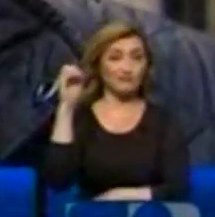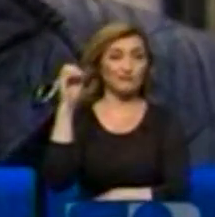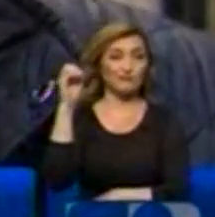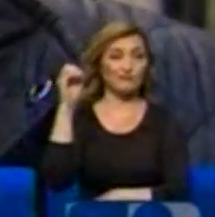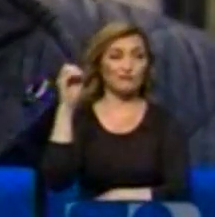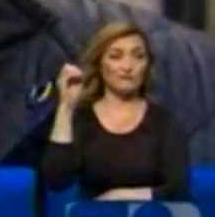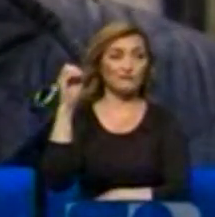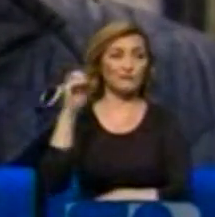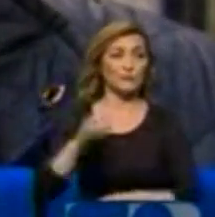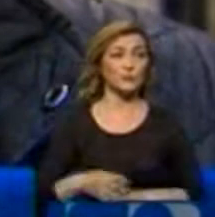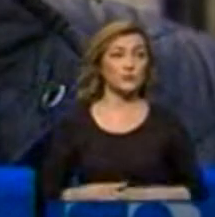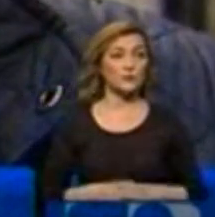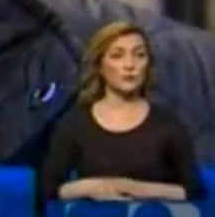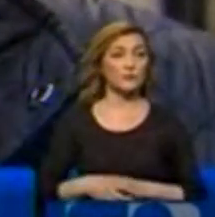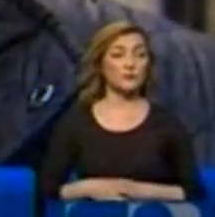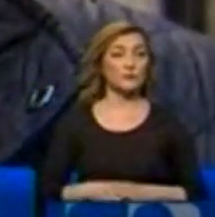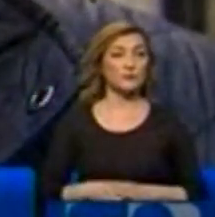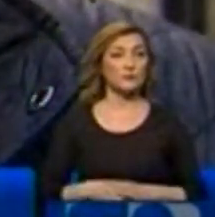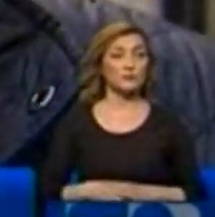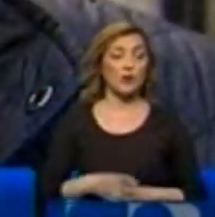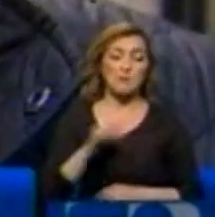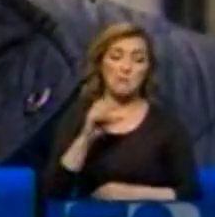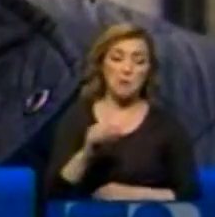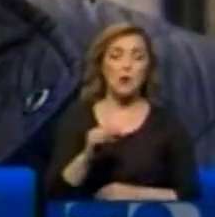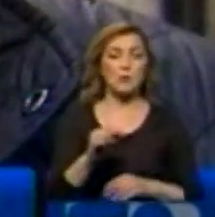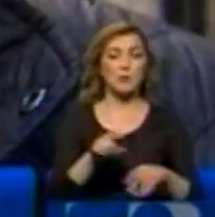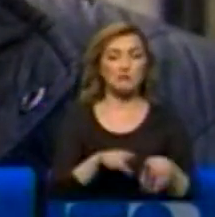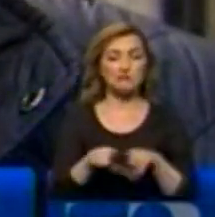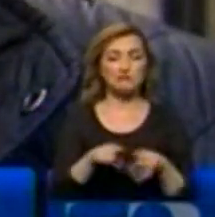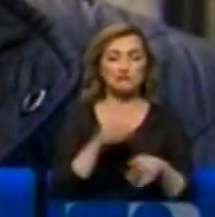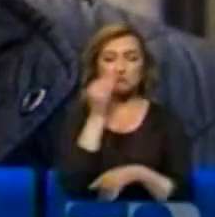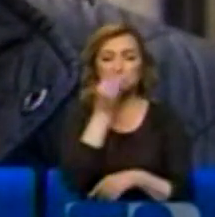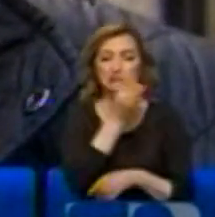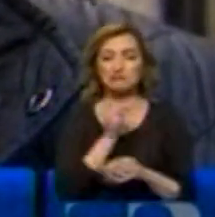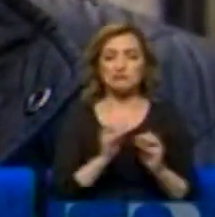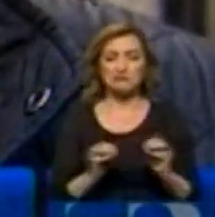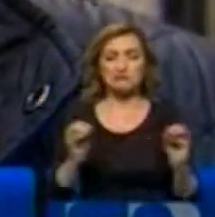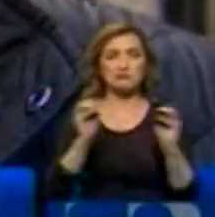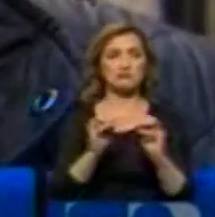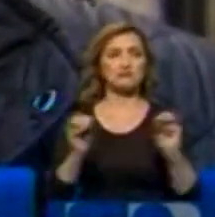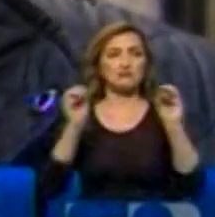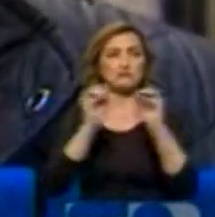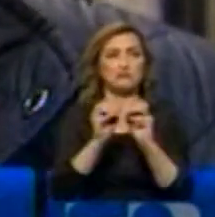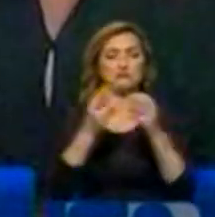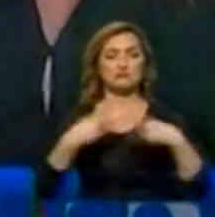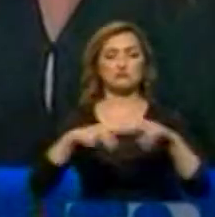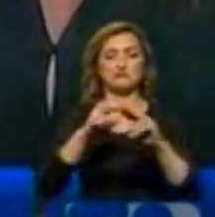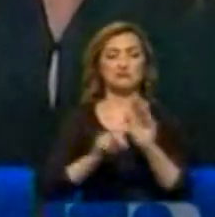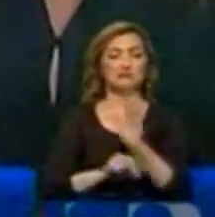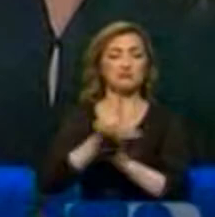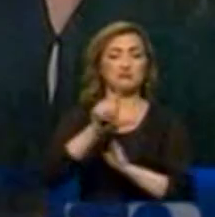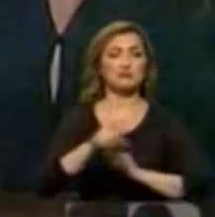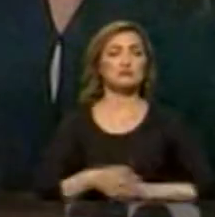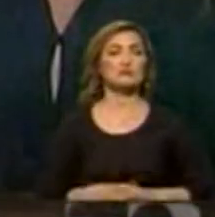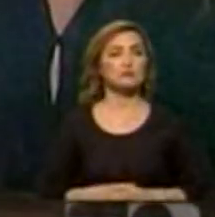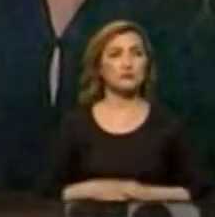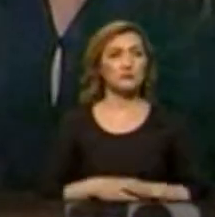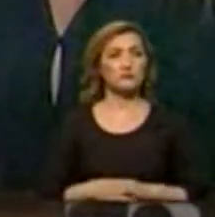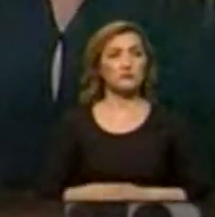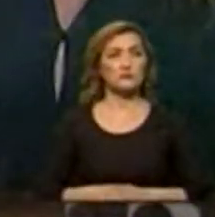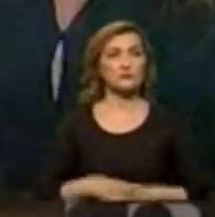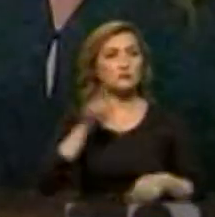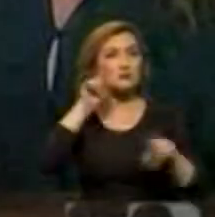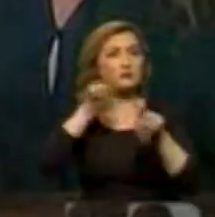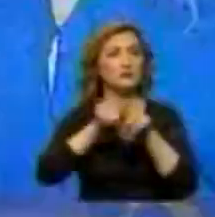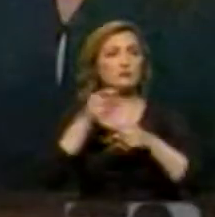Suena poco, pero claro, en volúmenes como son la competencia en flores, el monto es muy alto. Pero sobre todo que se concrete